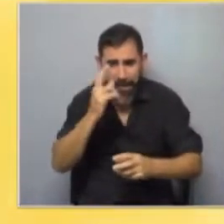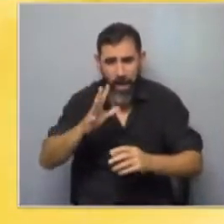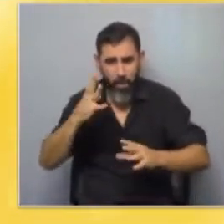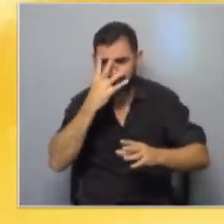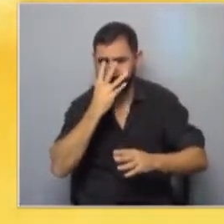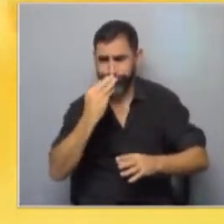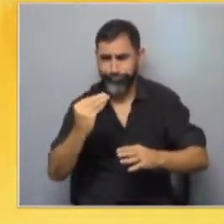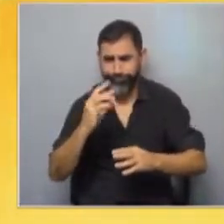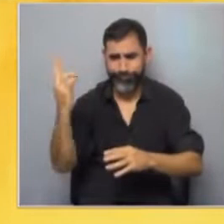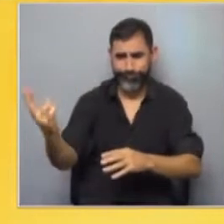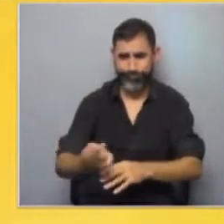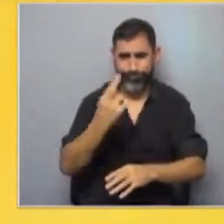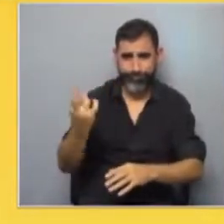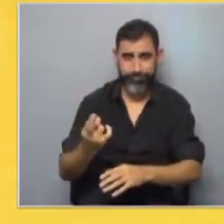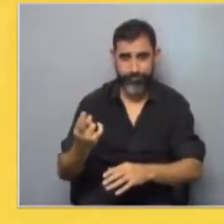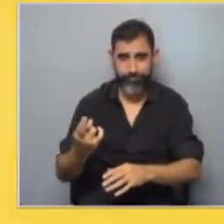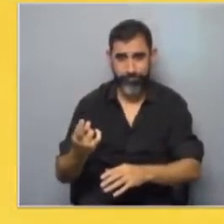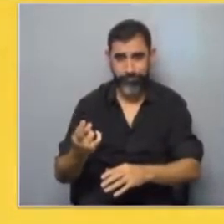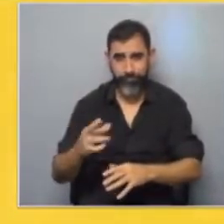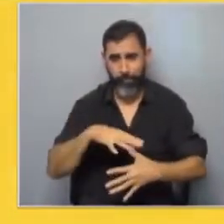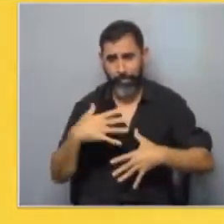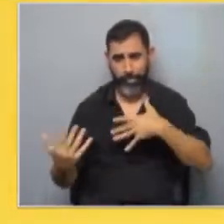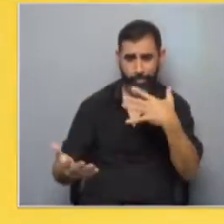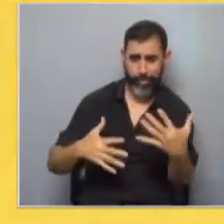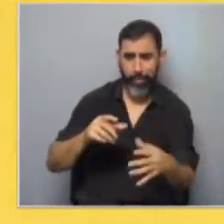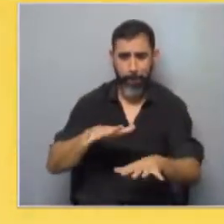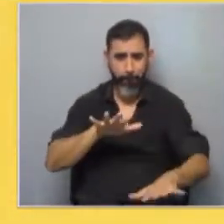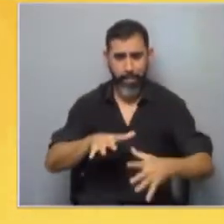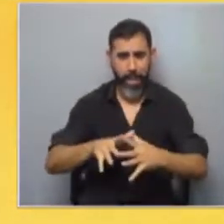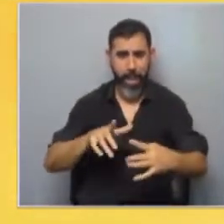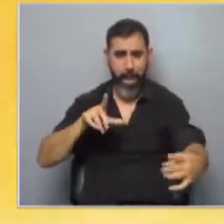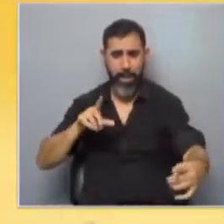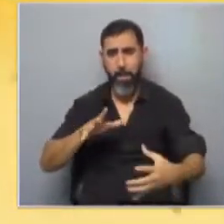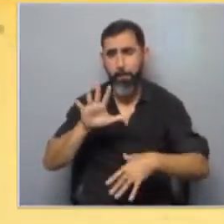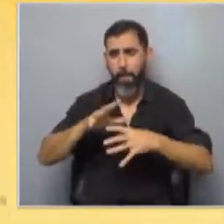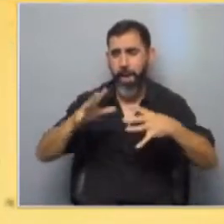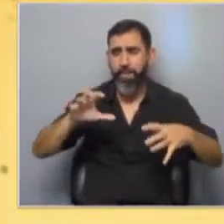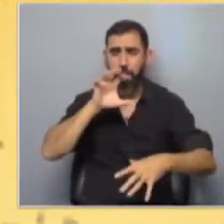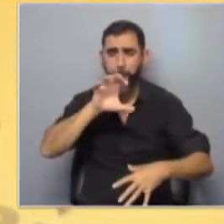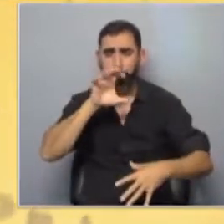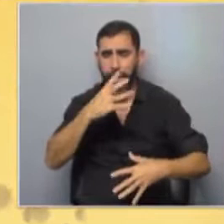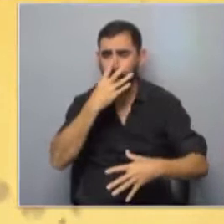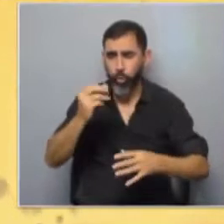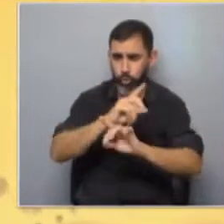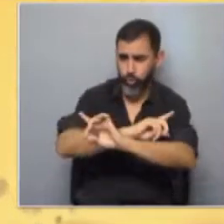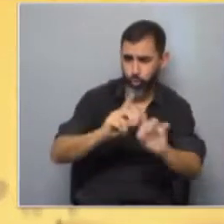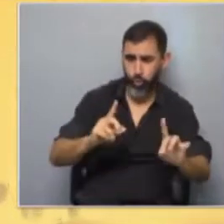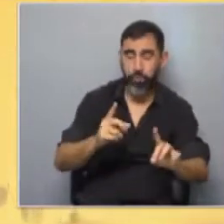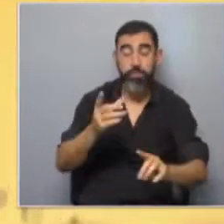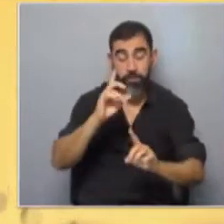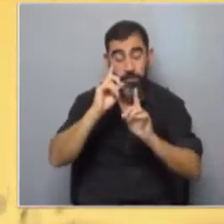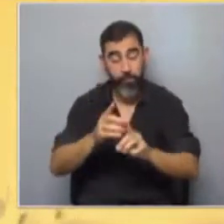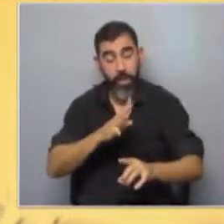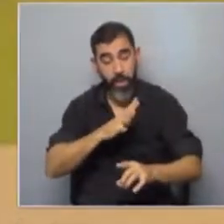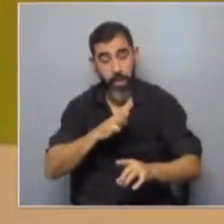haciendo el proyecto para el nuevo libro, que es con esto del aguaraguazú, que la persona que lo filmó a este animal, en ese caso no era el descubrimiento de una especie, pero la persona que filmó